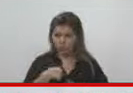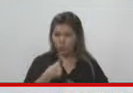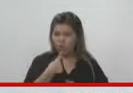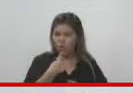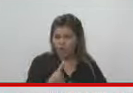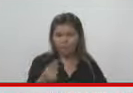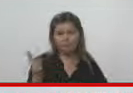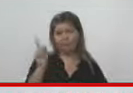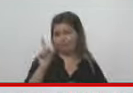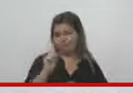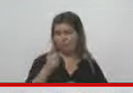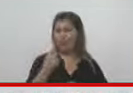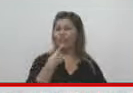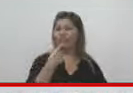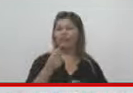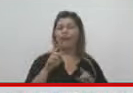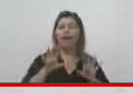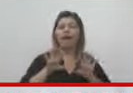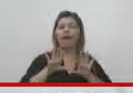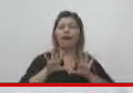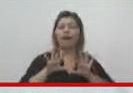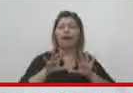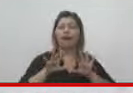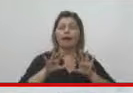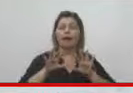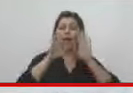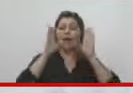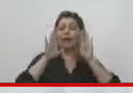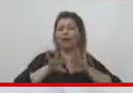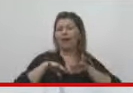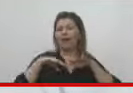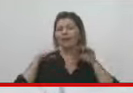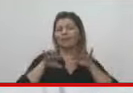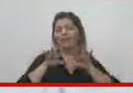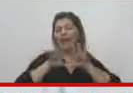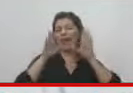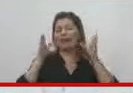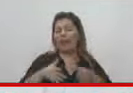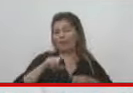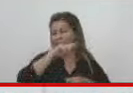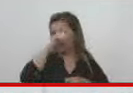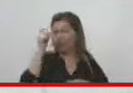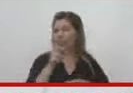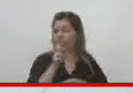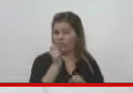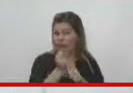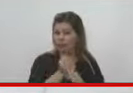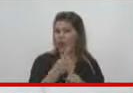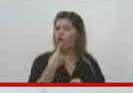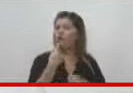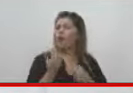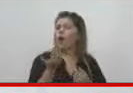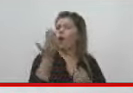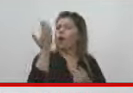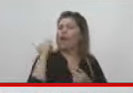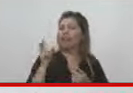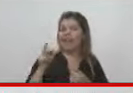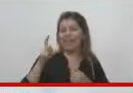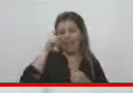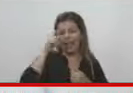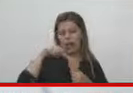dice la Cámara Nacional del Trabajo, la Sala de Feria, y lo dijo el 30 de enero de este